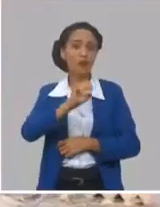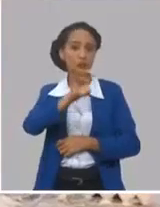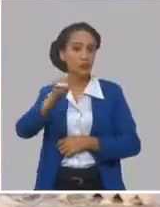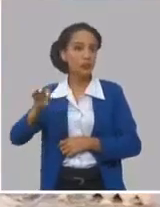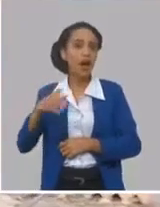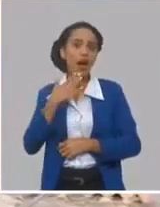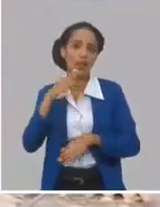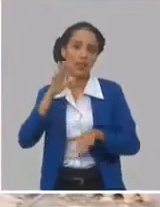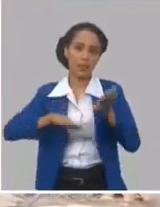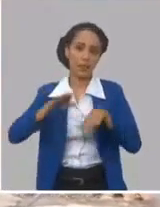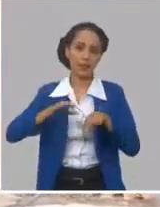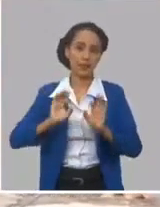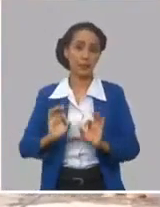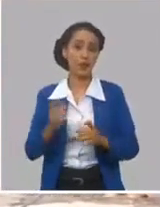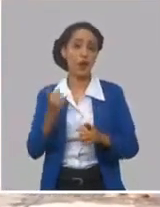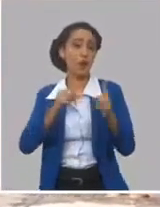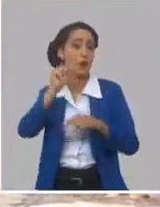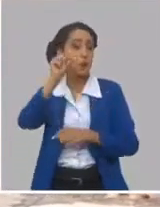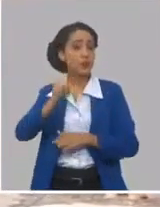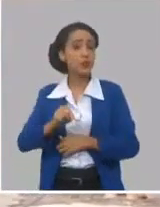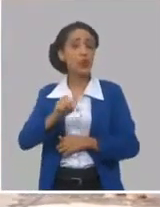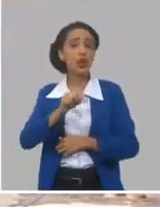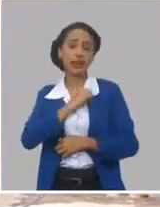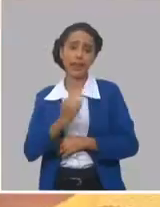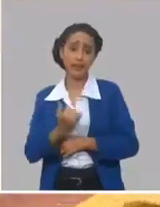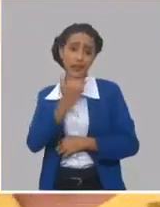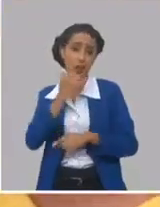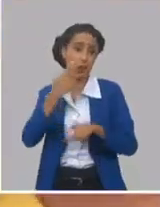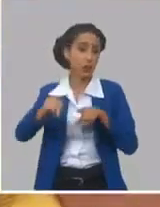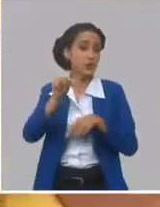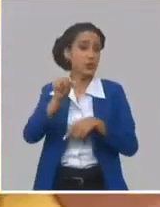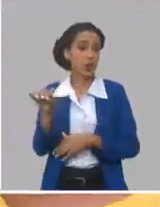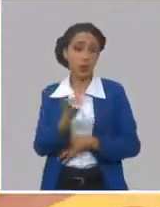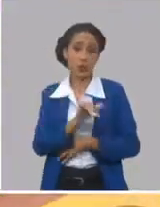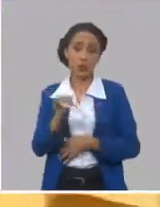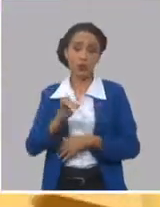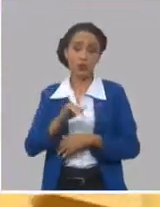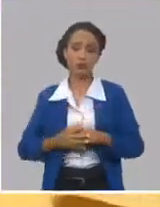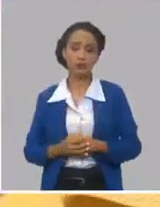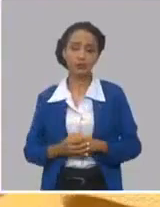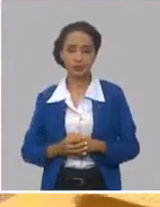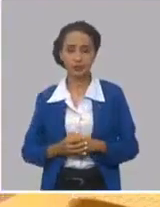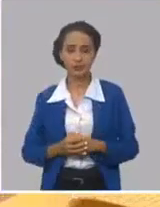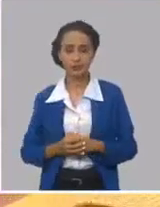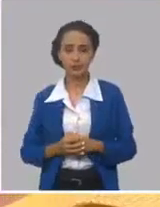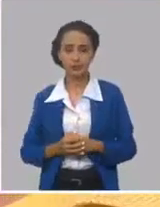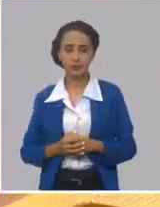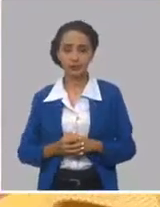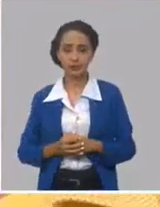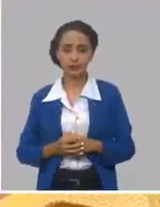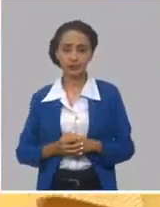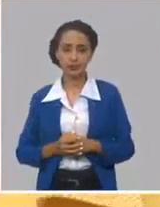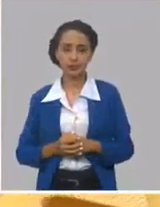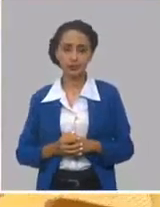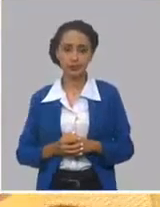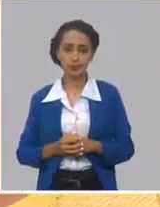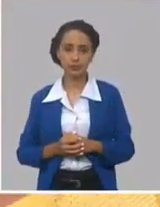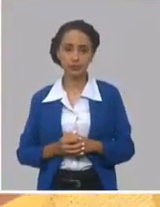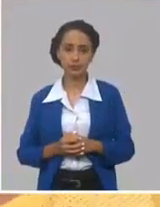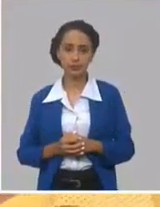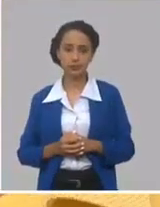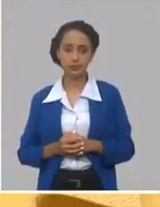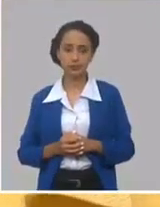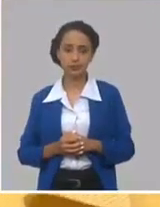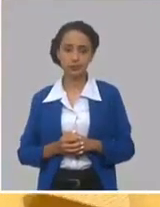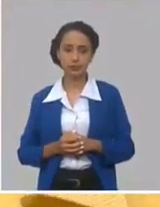prestan para tratar de desvirtuar a otra persona. Eso afecta primero su integridad como persona, afecta mucho también tanto